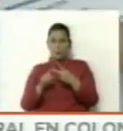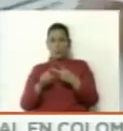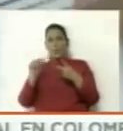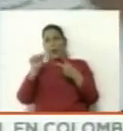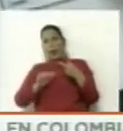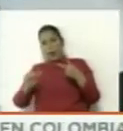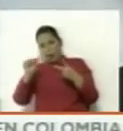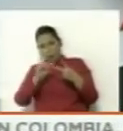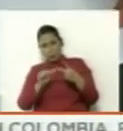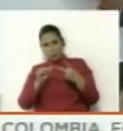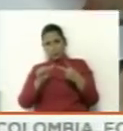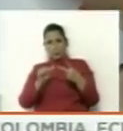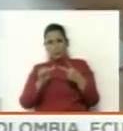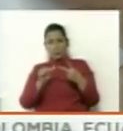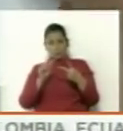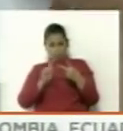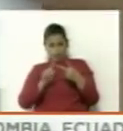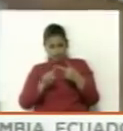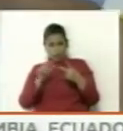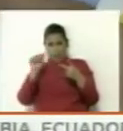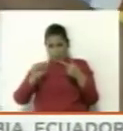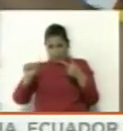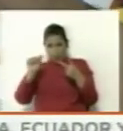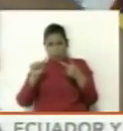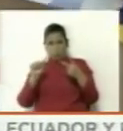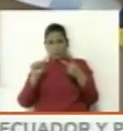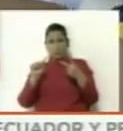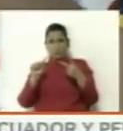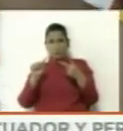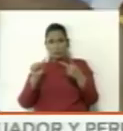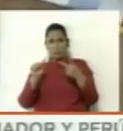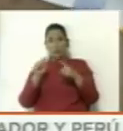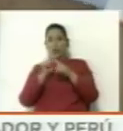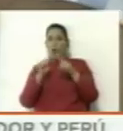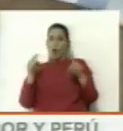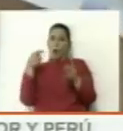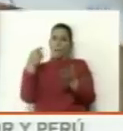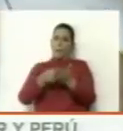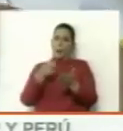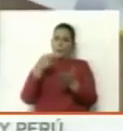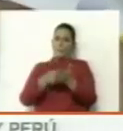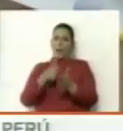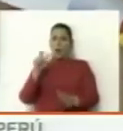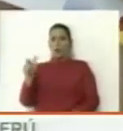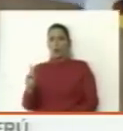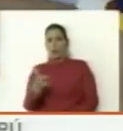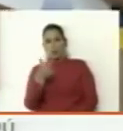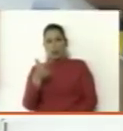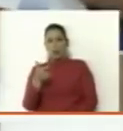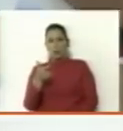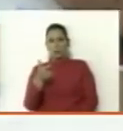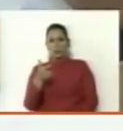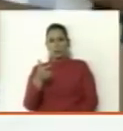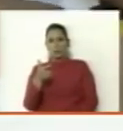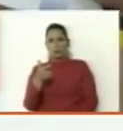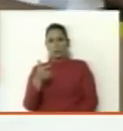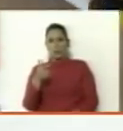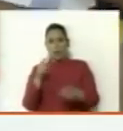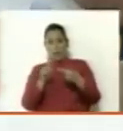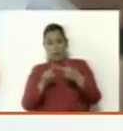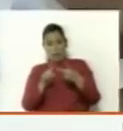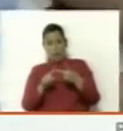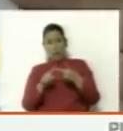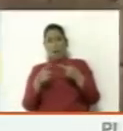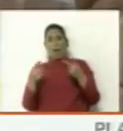Betancourt. Este Alejandro Betancourt es socio financiero de Gustavo Guaidó y es quien junto con